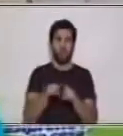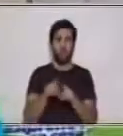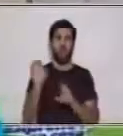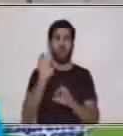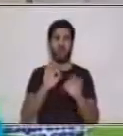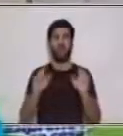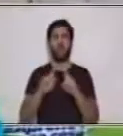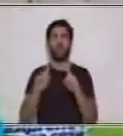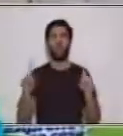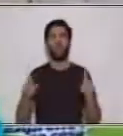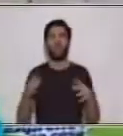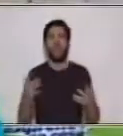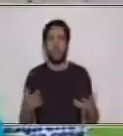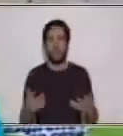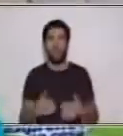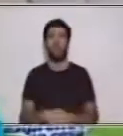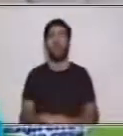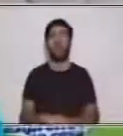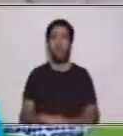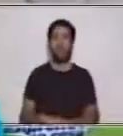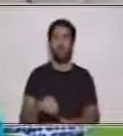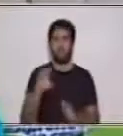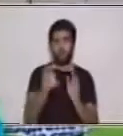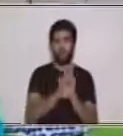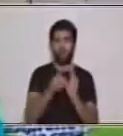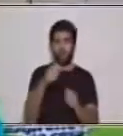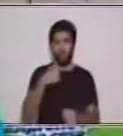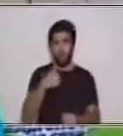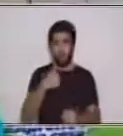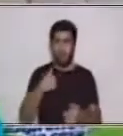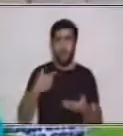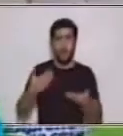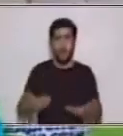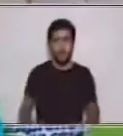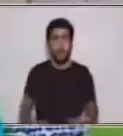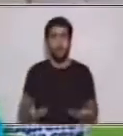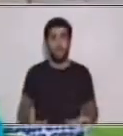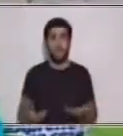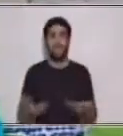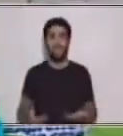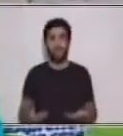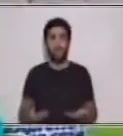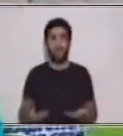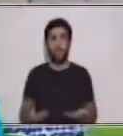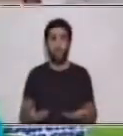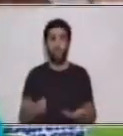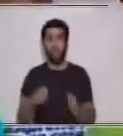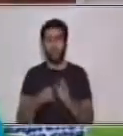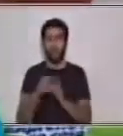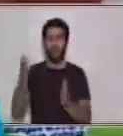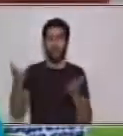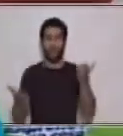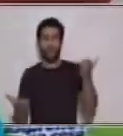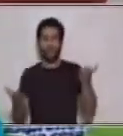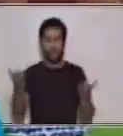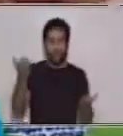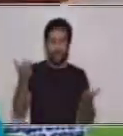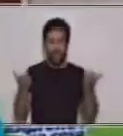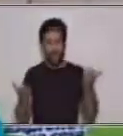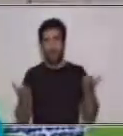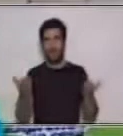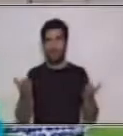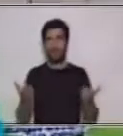Bueno, si nos vamos a pesar en una balanza y yo